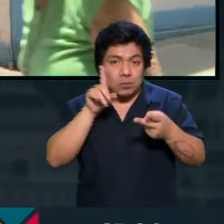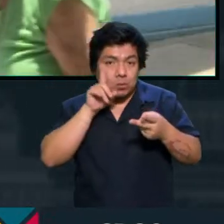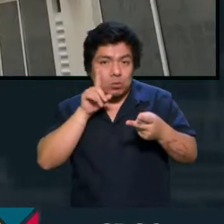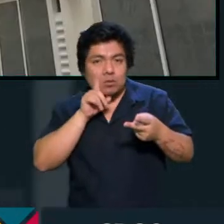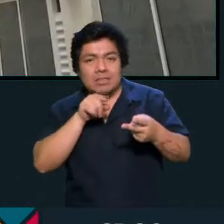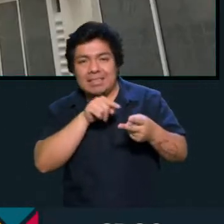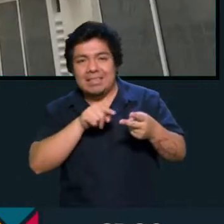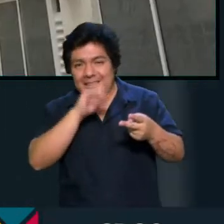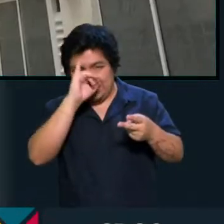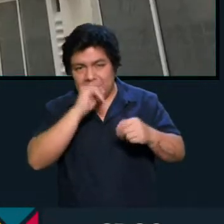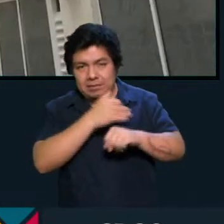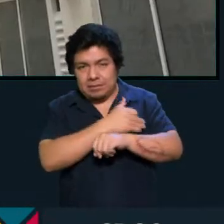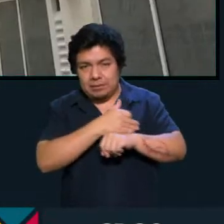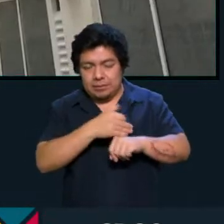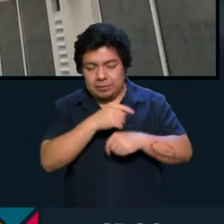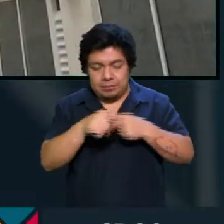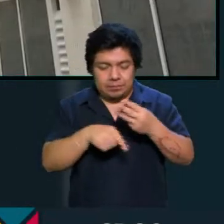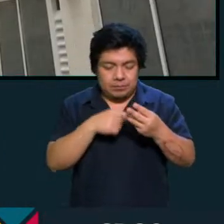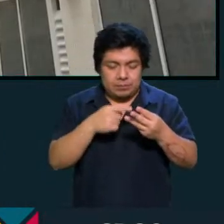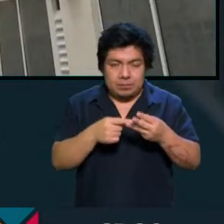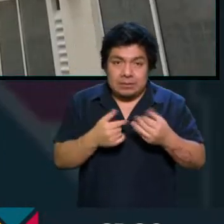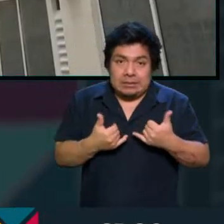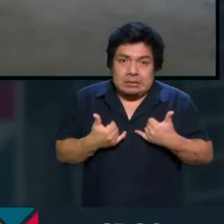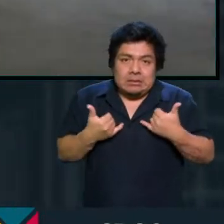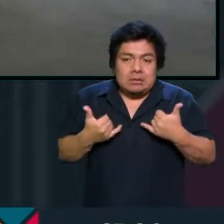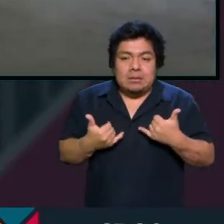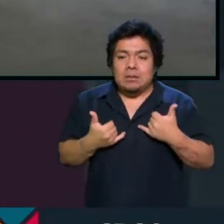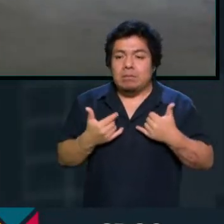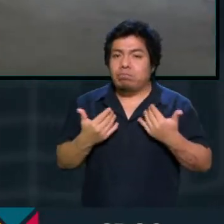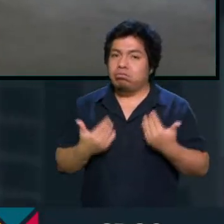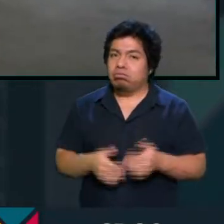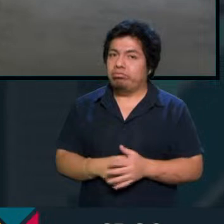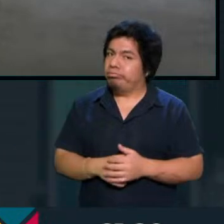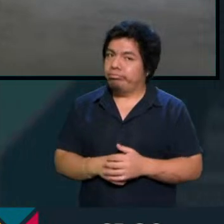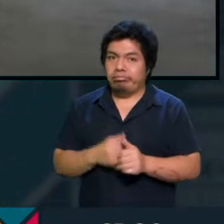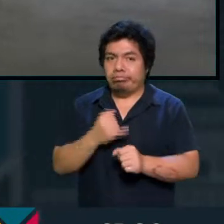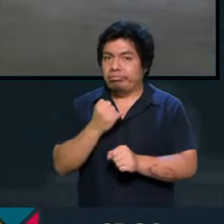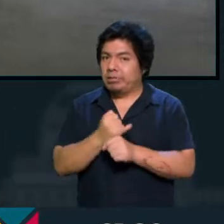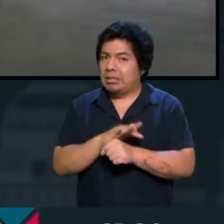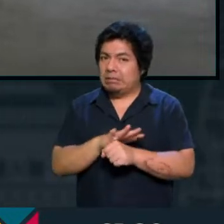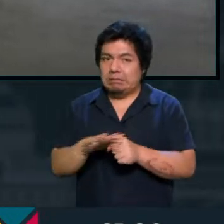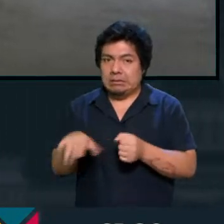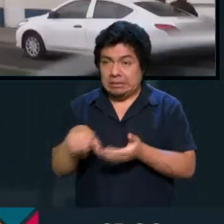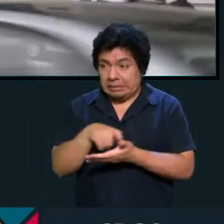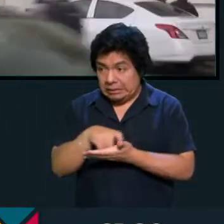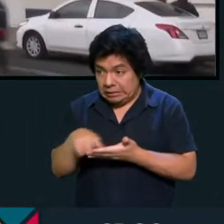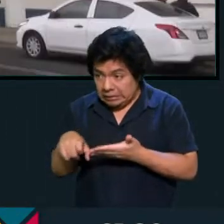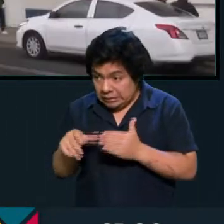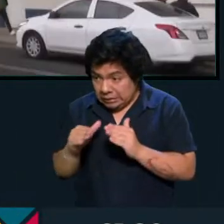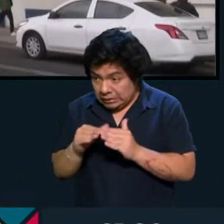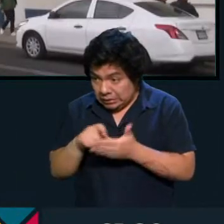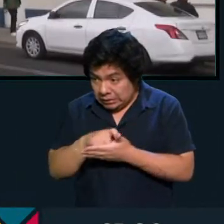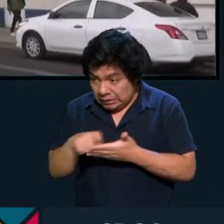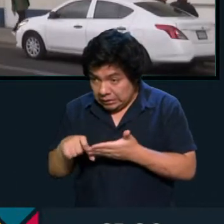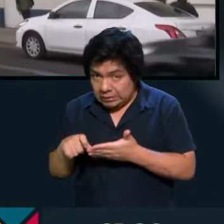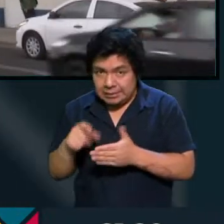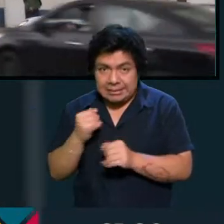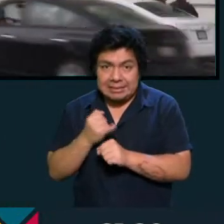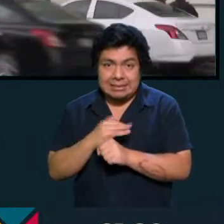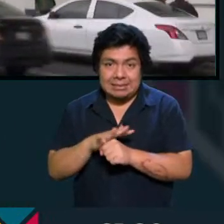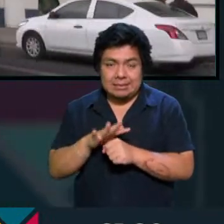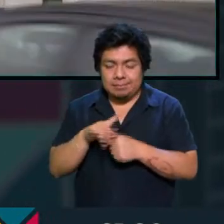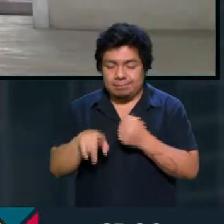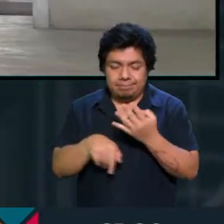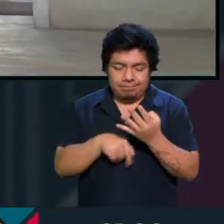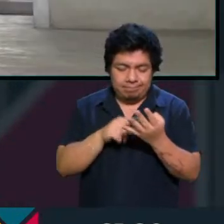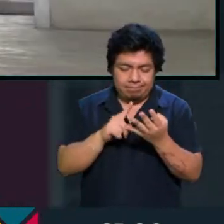familia, también jóvenes, que a veces es imposible para un joven actualmente adquirir o tener acceso a una vivienda, y también a las personas